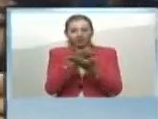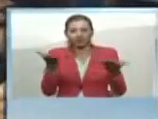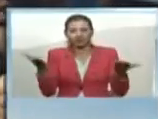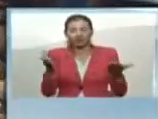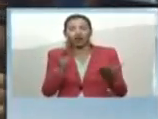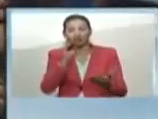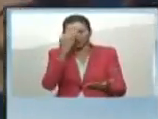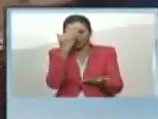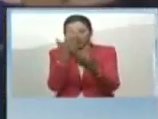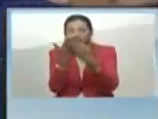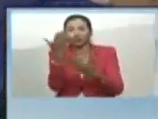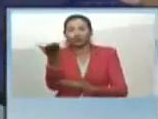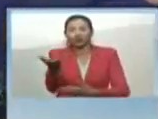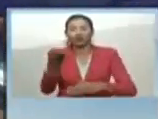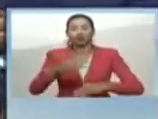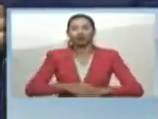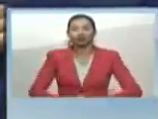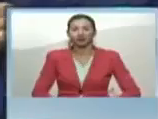usted para